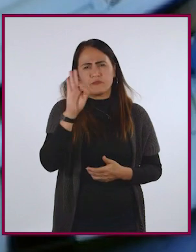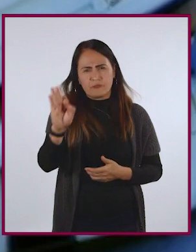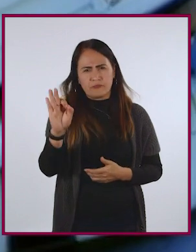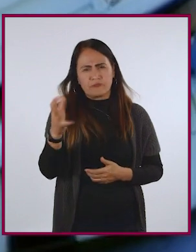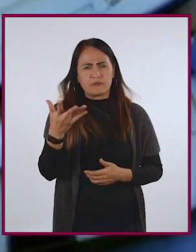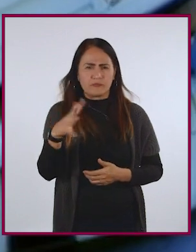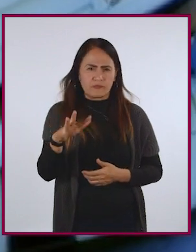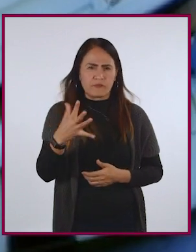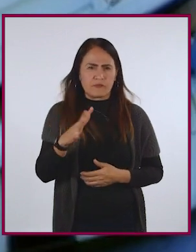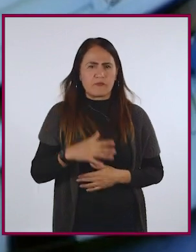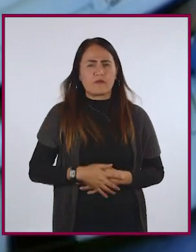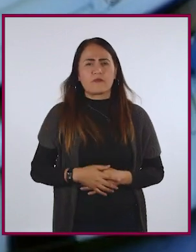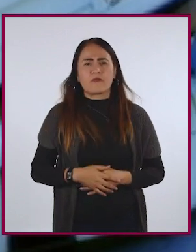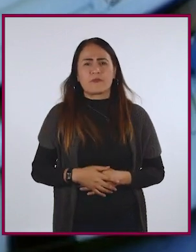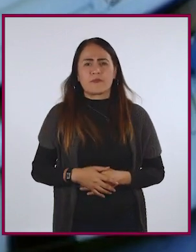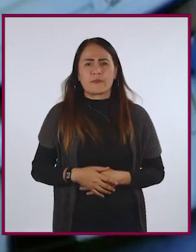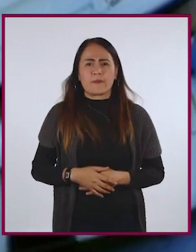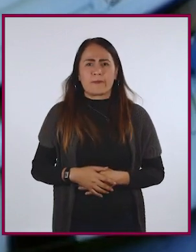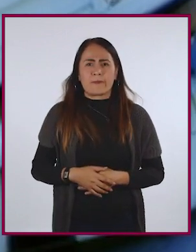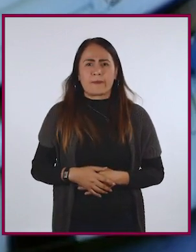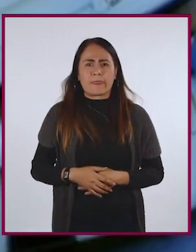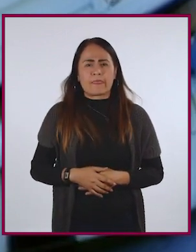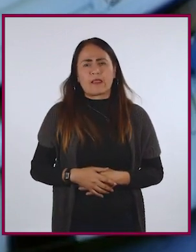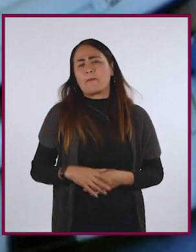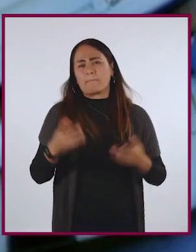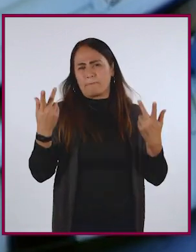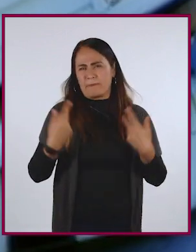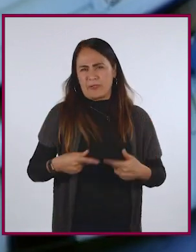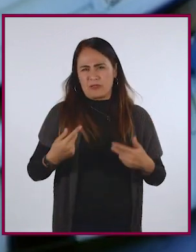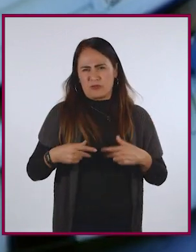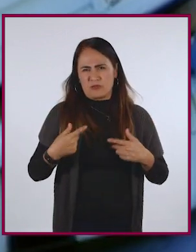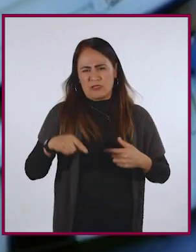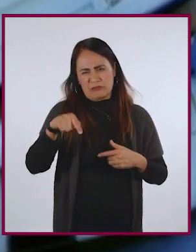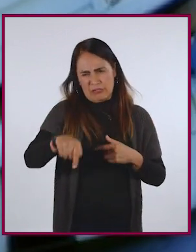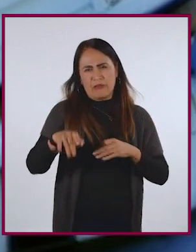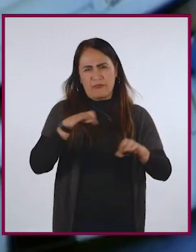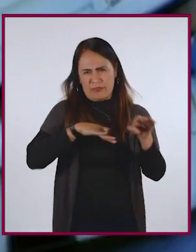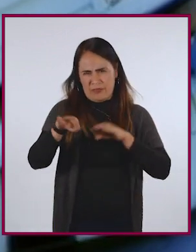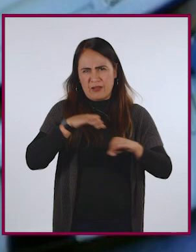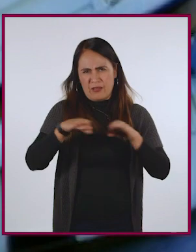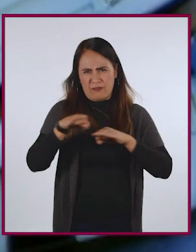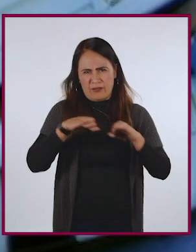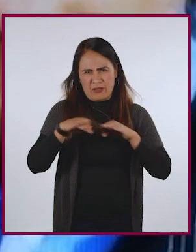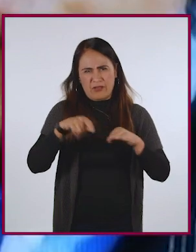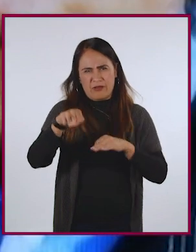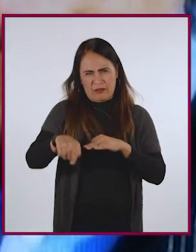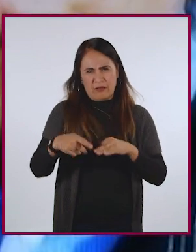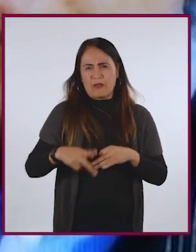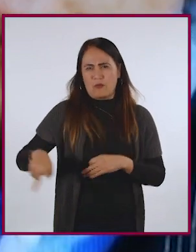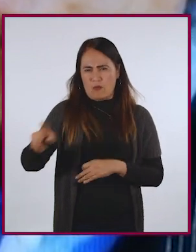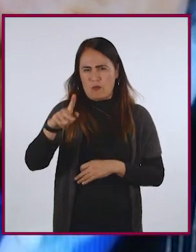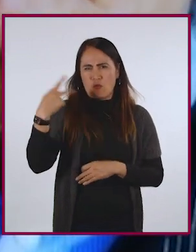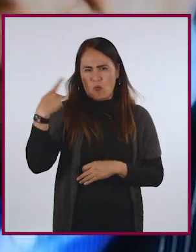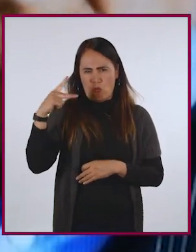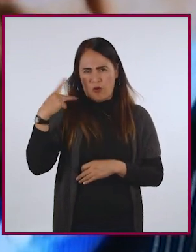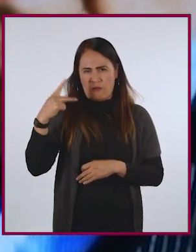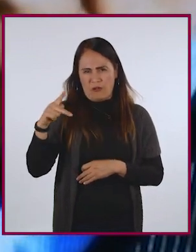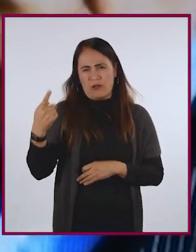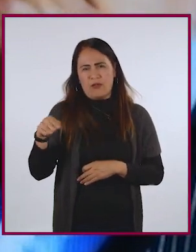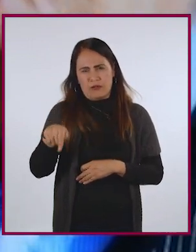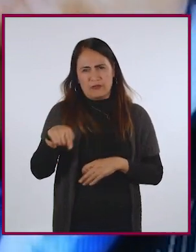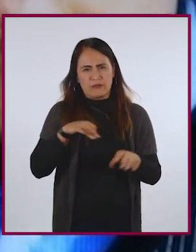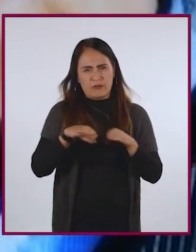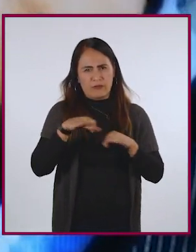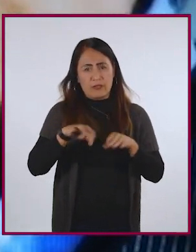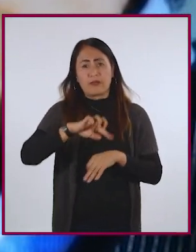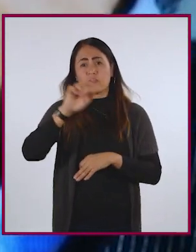fecha, de la planta de astrónomos que había en el Oantón,